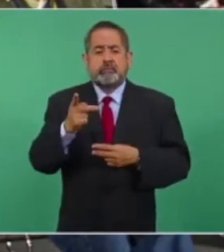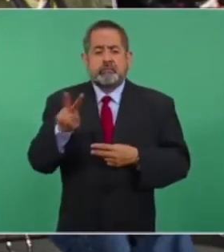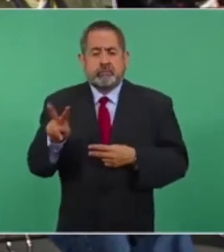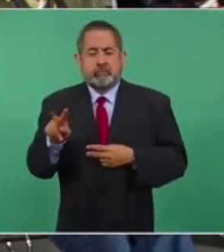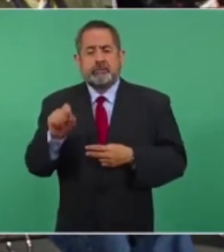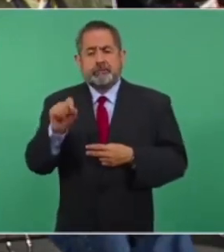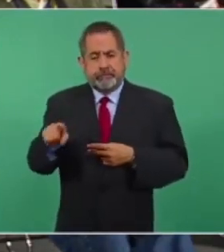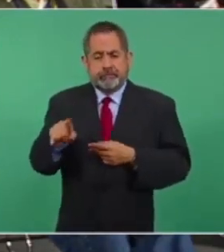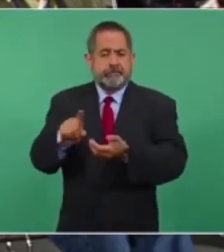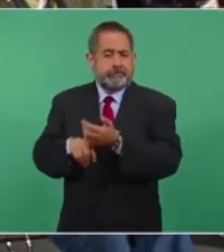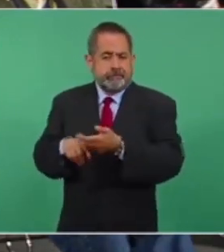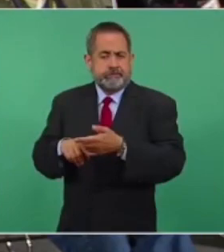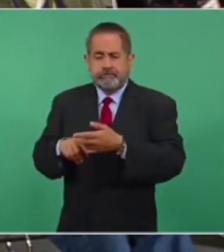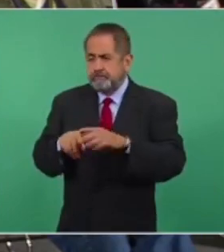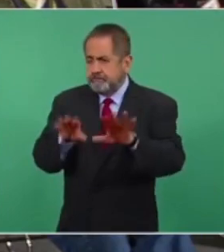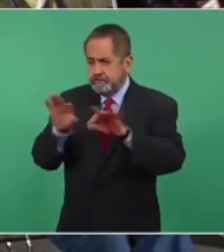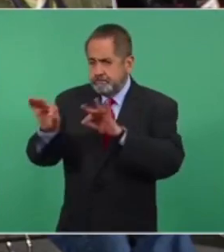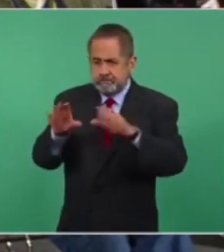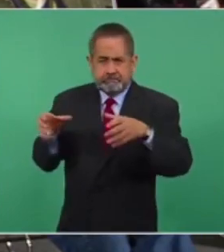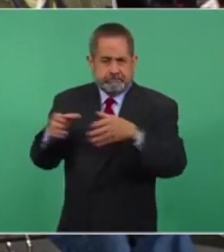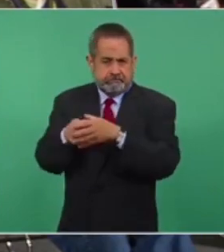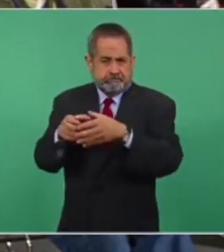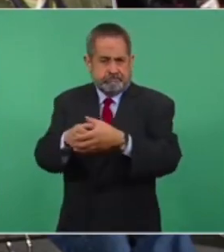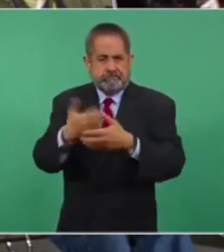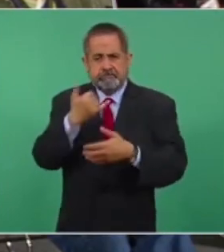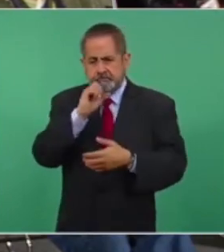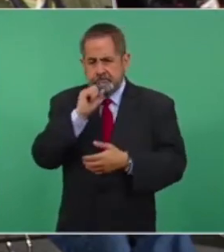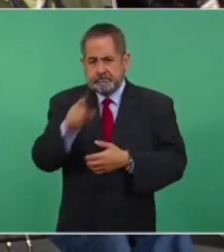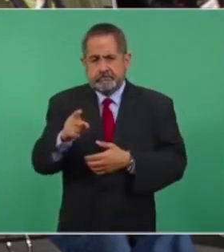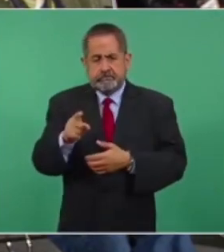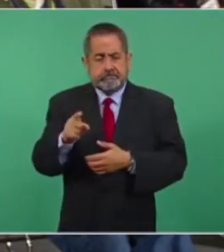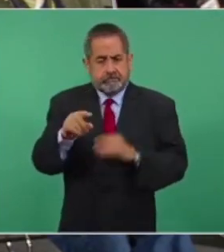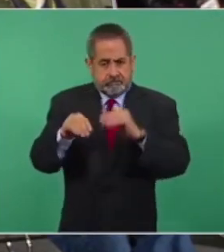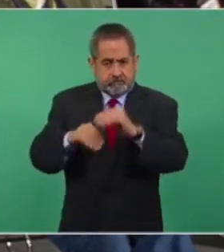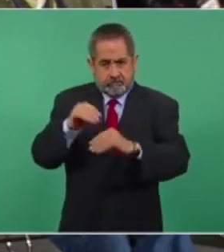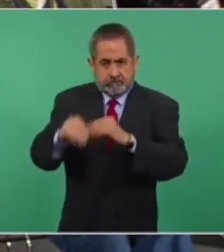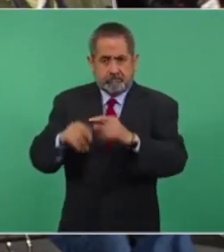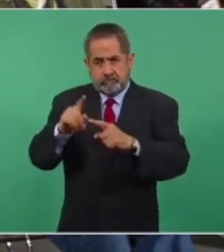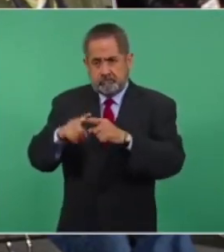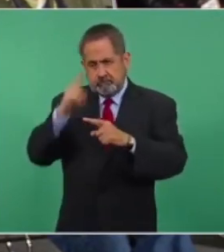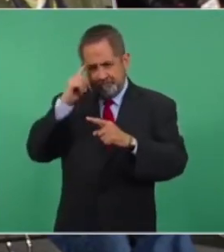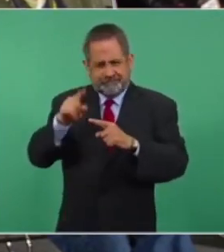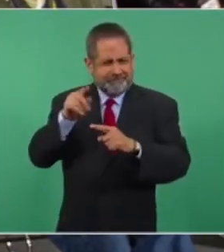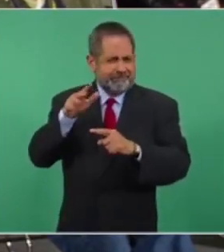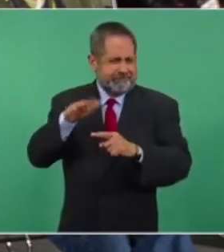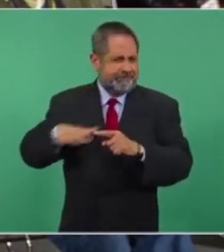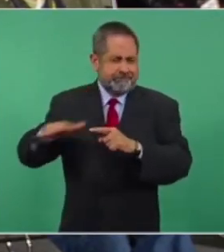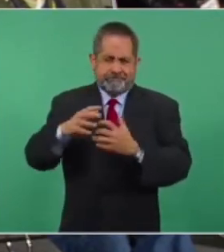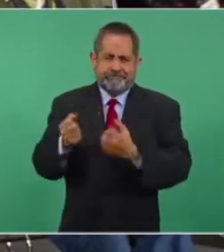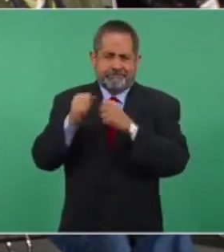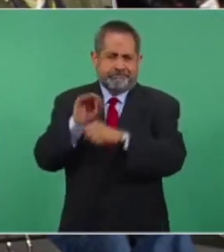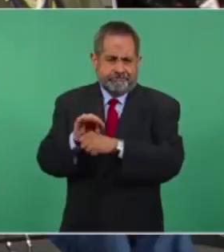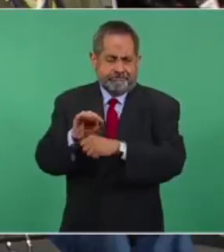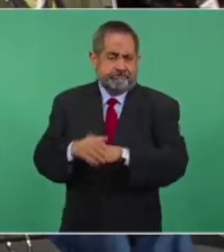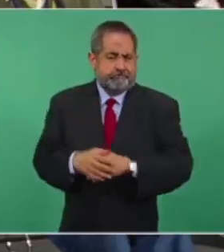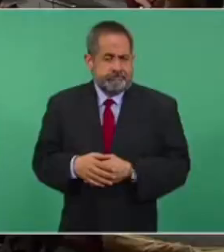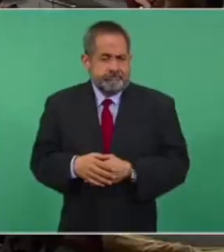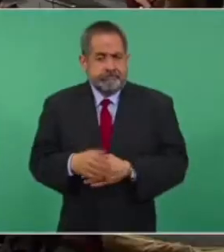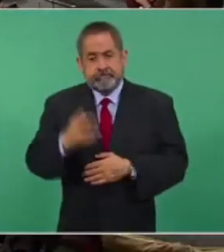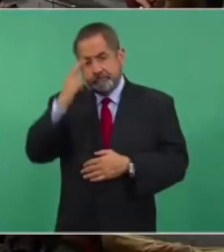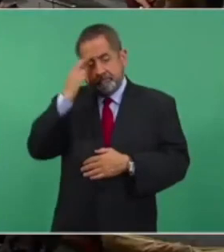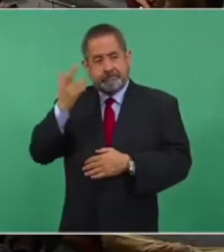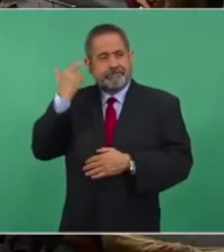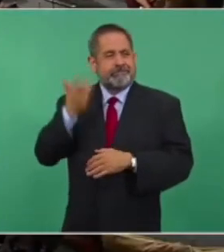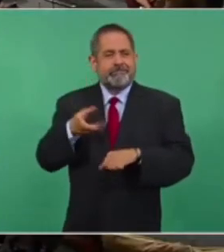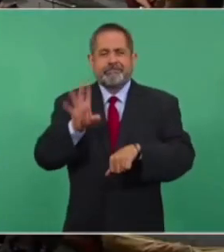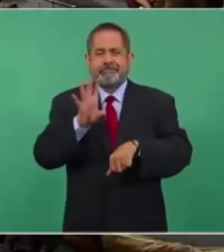están organizando los colectivos y se forma Salva Vallarta también. Respecto a las autorizaciones